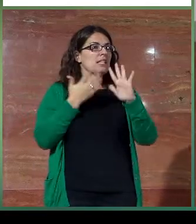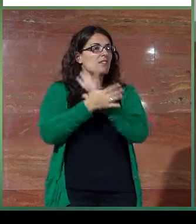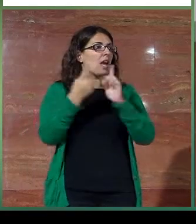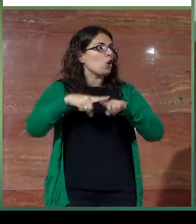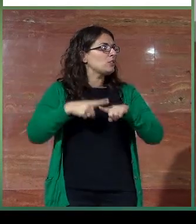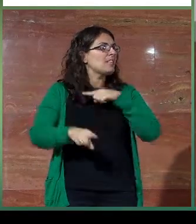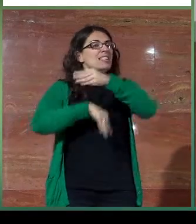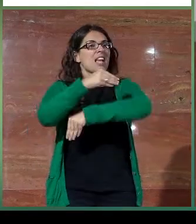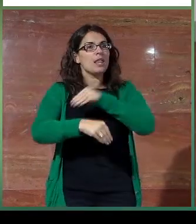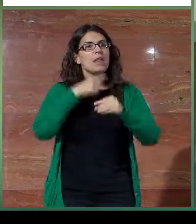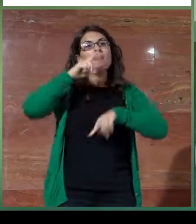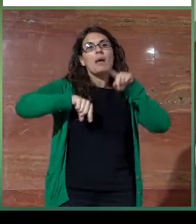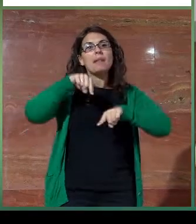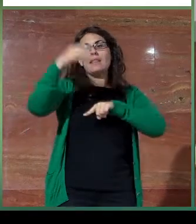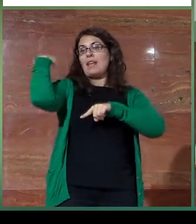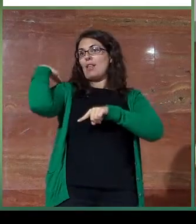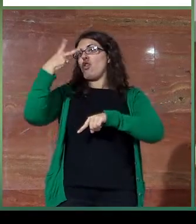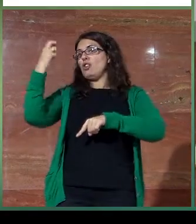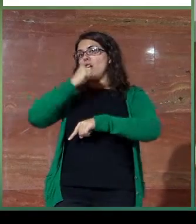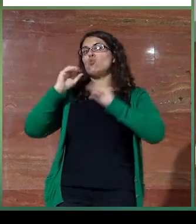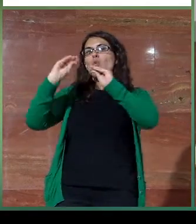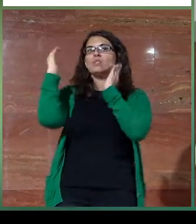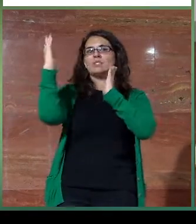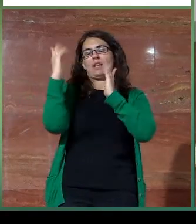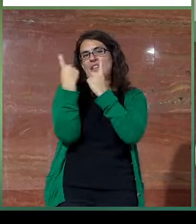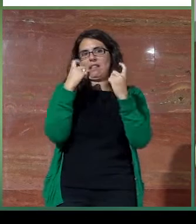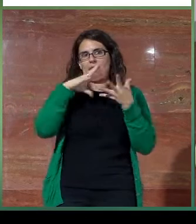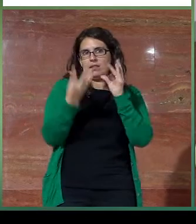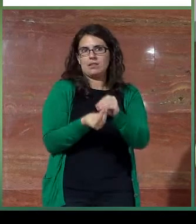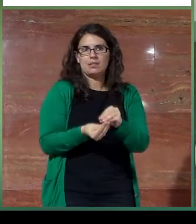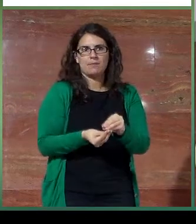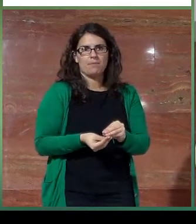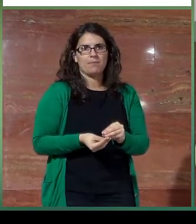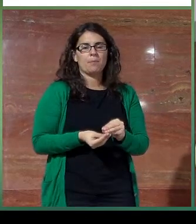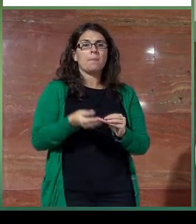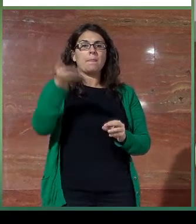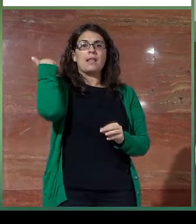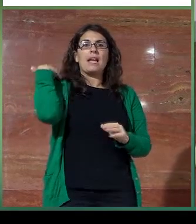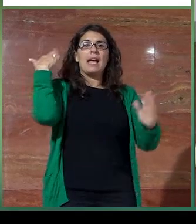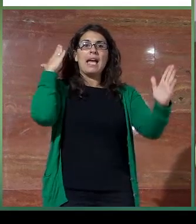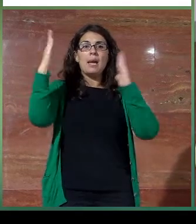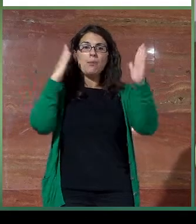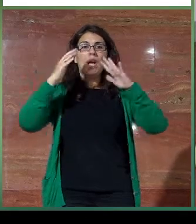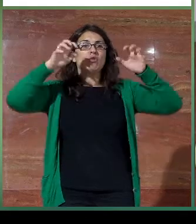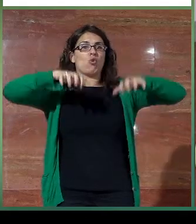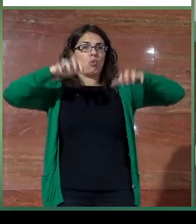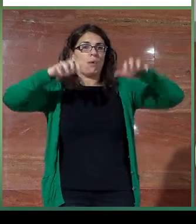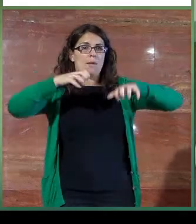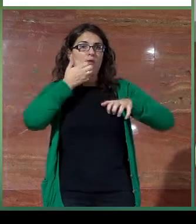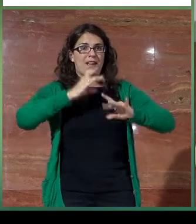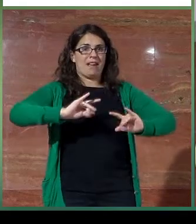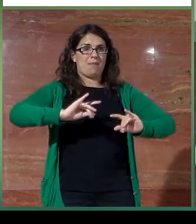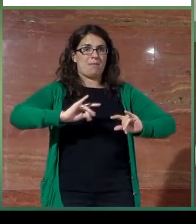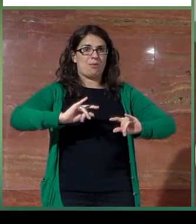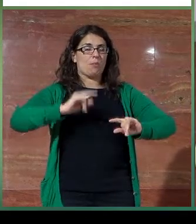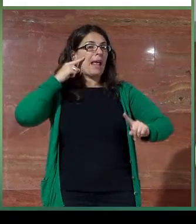de acuerdo a las necesidades que había. Había barro, llovía, entonces lo que se hacía para que las casas, y se